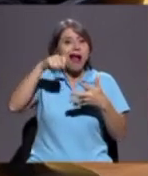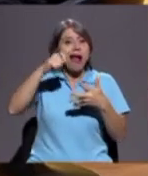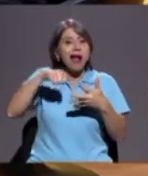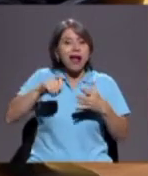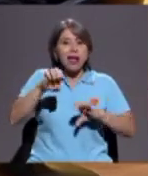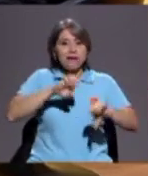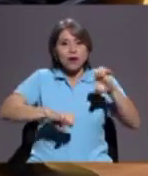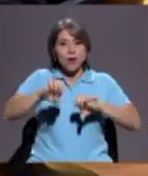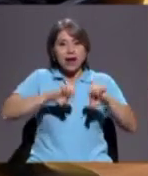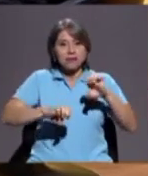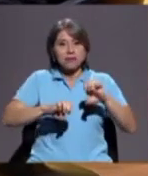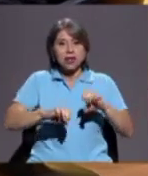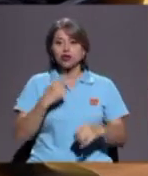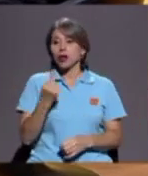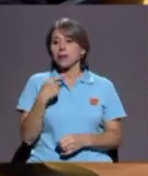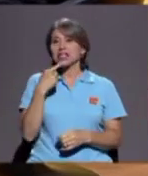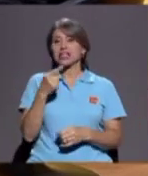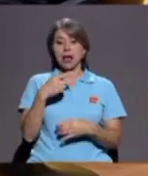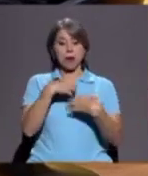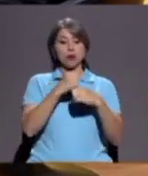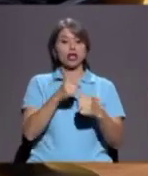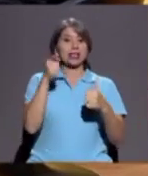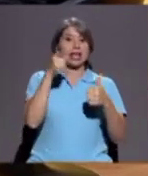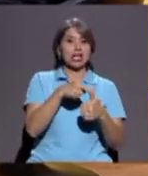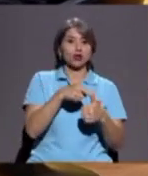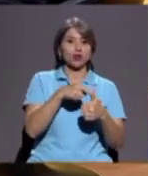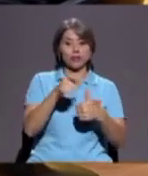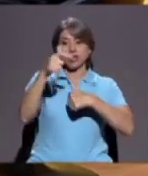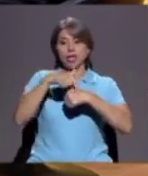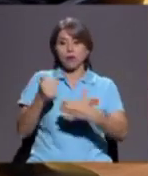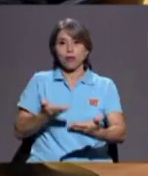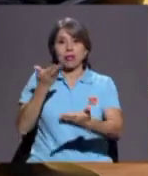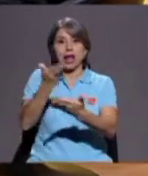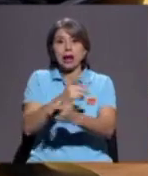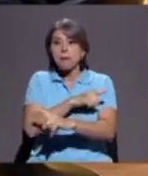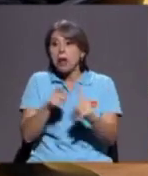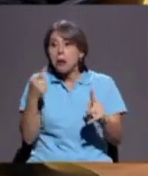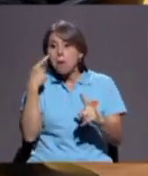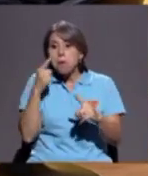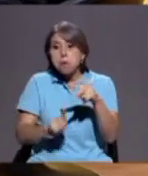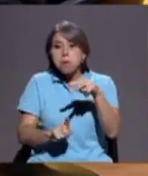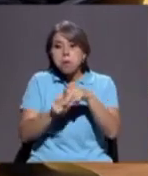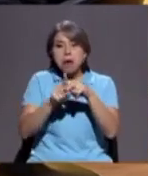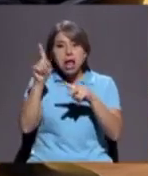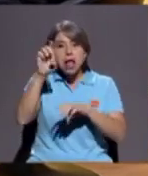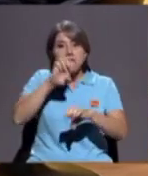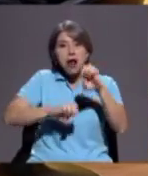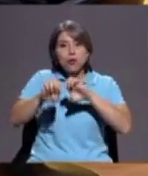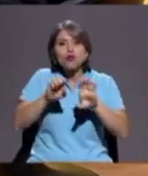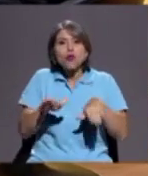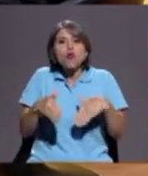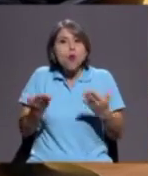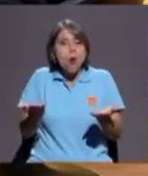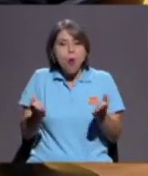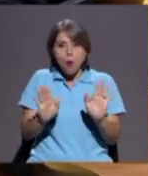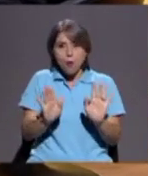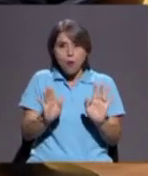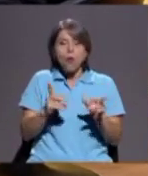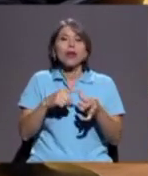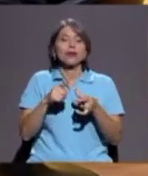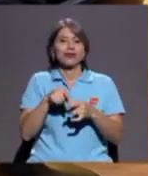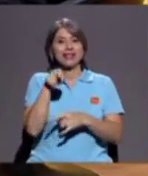a hacer esto y lo vamos a entregar en tal tiempo, pero los criterios de evaluación no aparecían explícitos, y yo creo que eso es